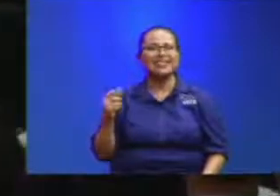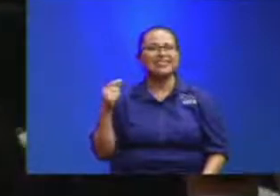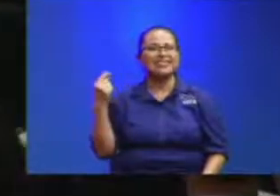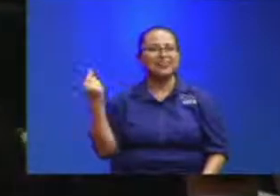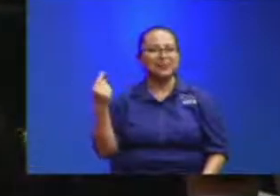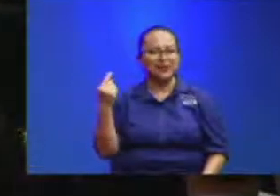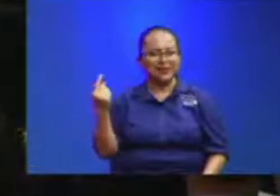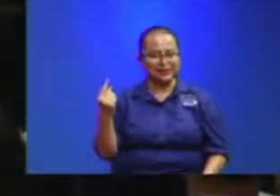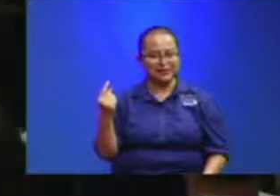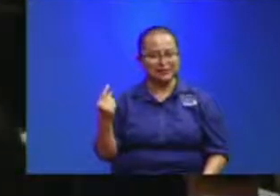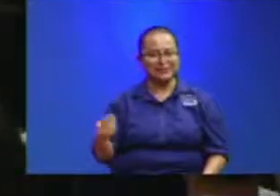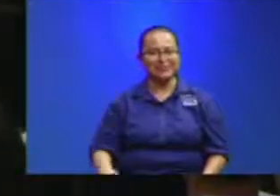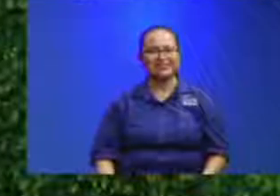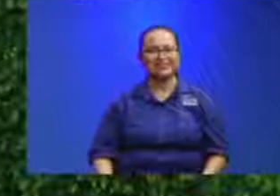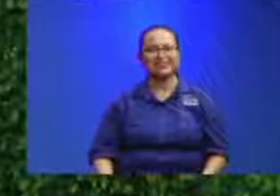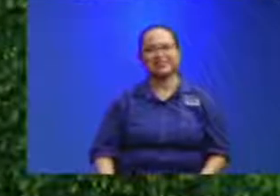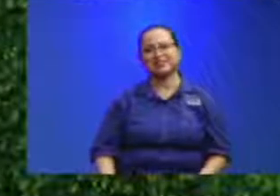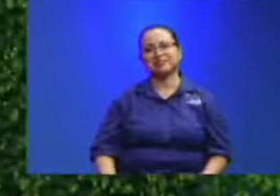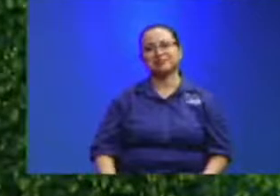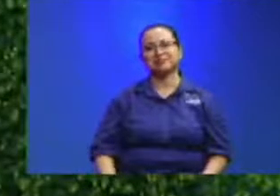pasa en el norte